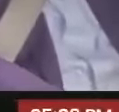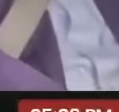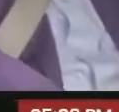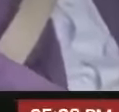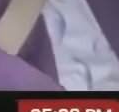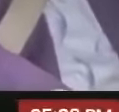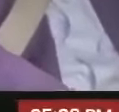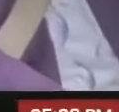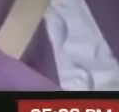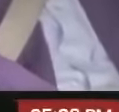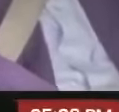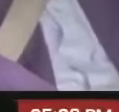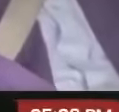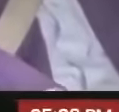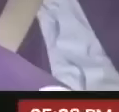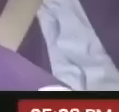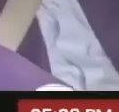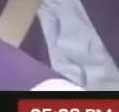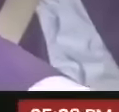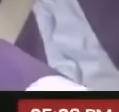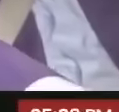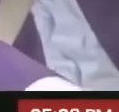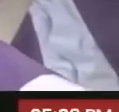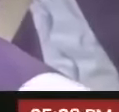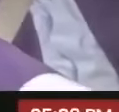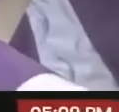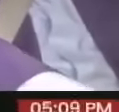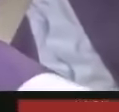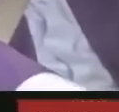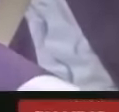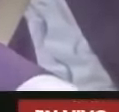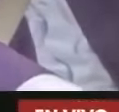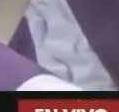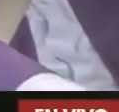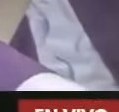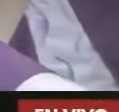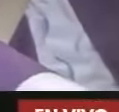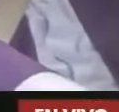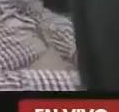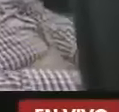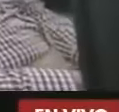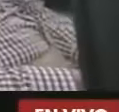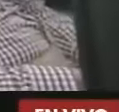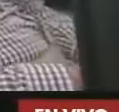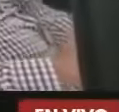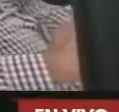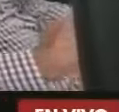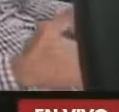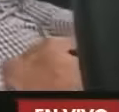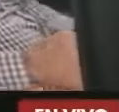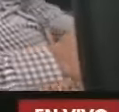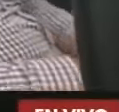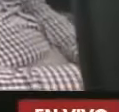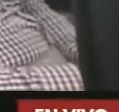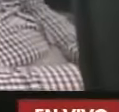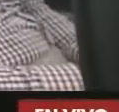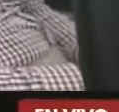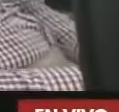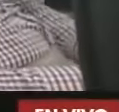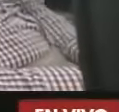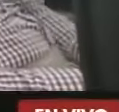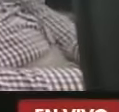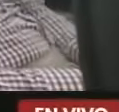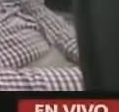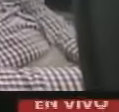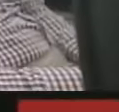mujer, muchísimas mujeres empoderadas de sus consejos comunales, que son las que mueven a la dinámica organizacional de los consejos comunales, a mí me parece